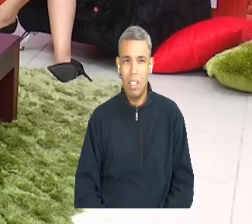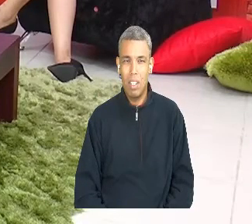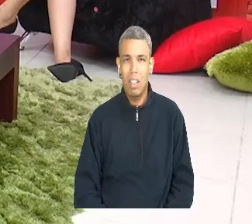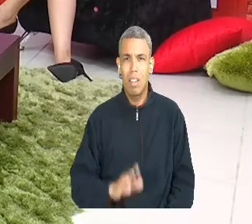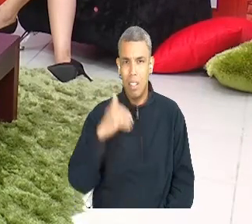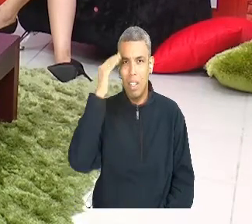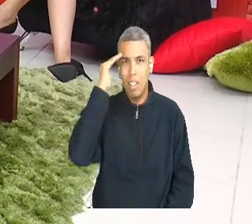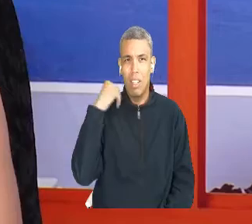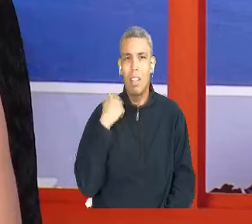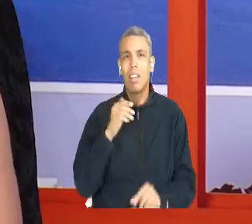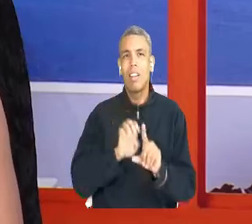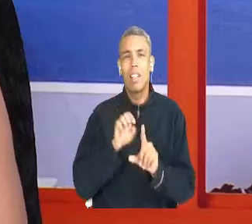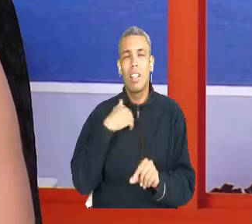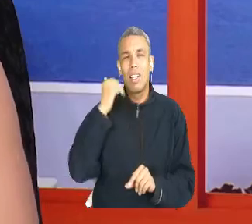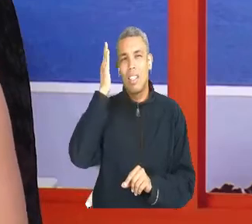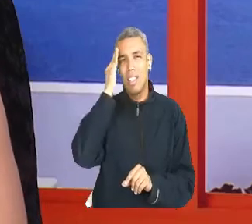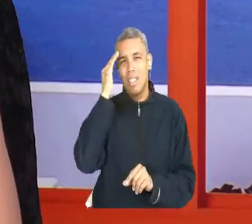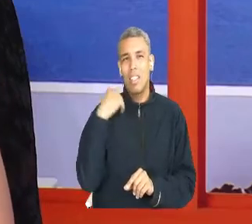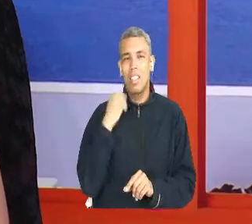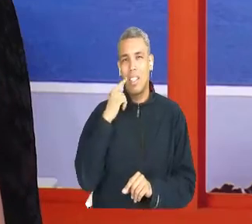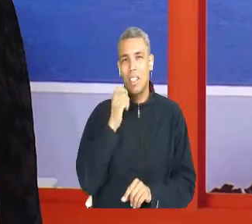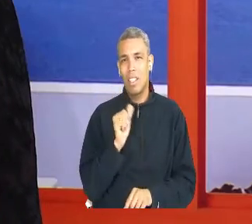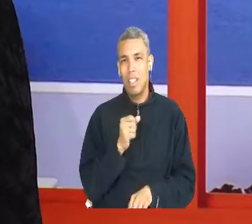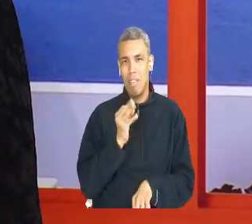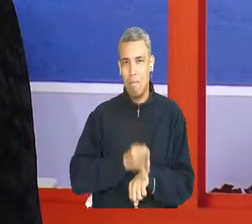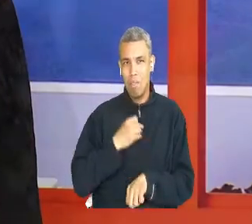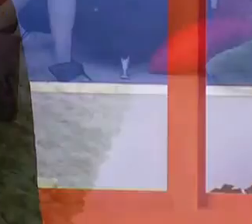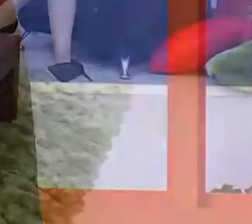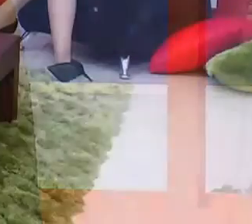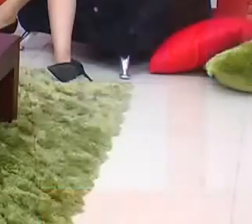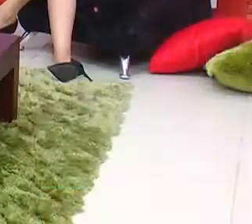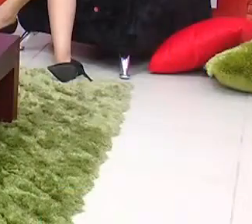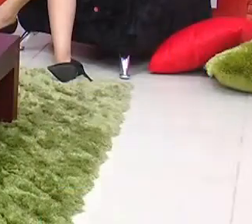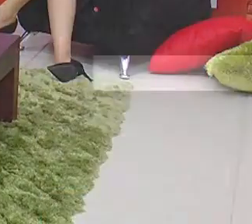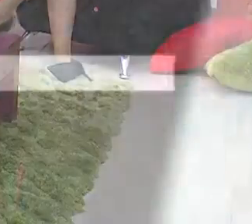televisión y estaremos aquí nuestra cita 10 en punto de la mañana